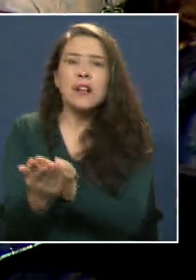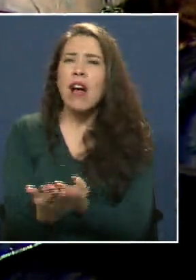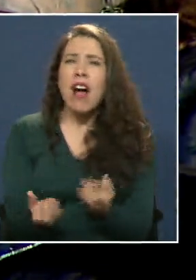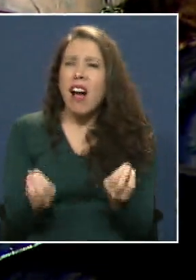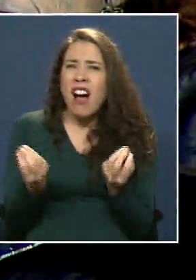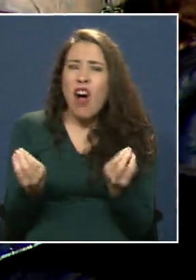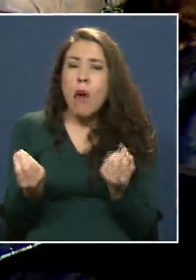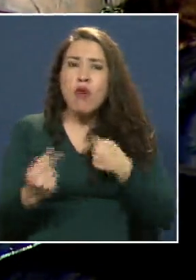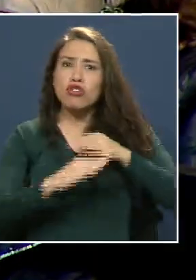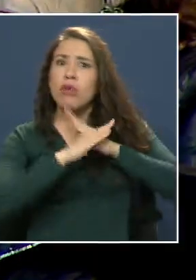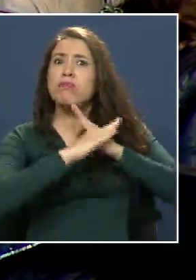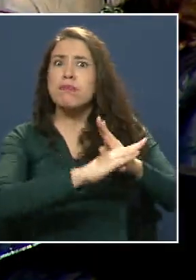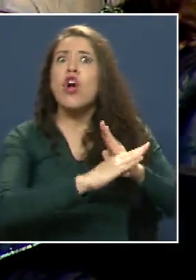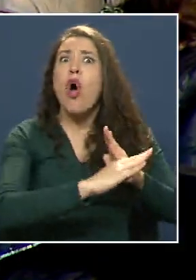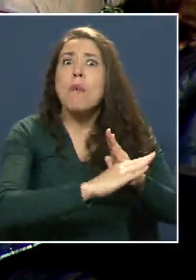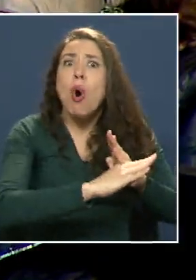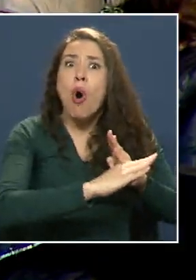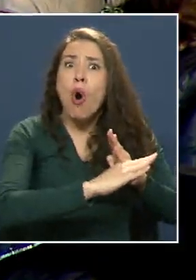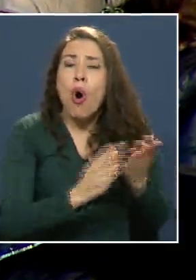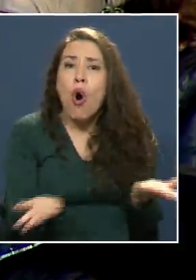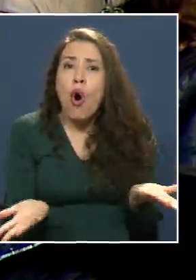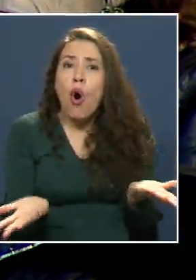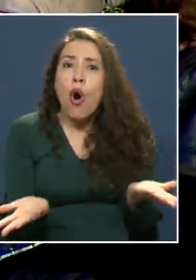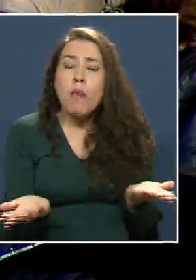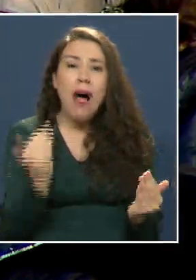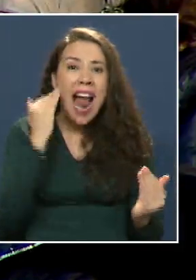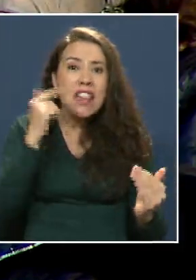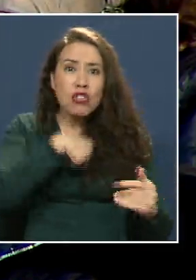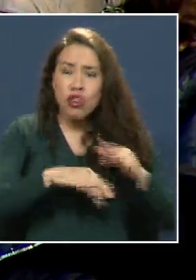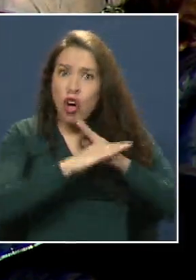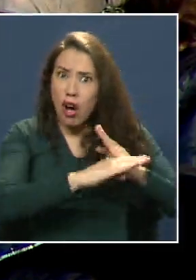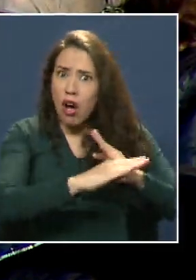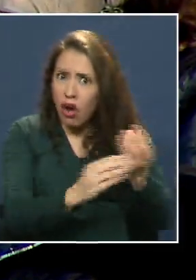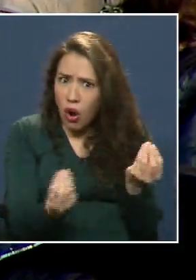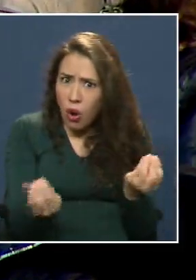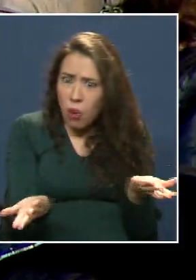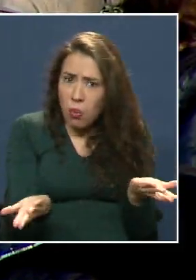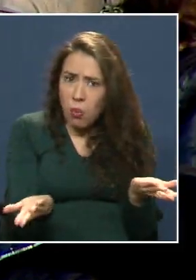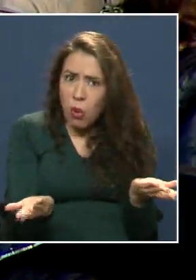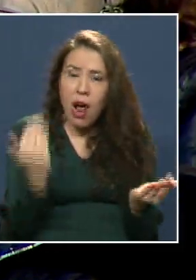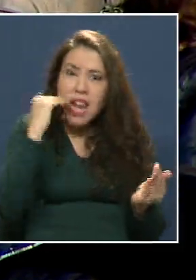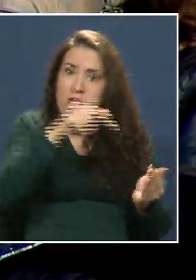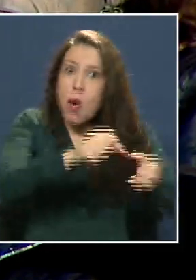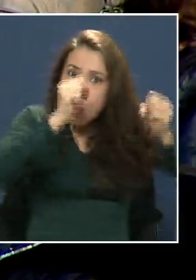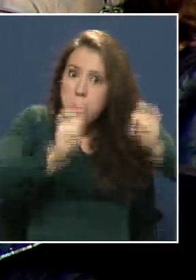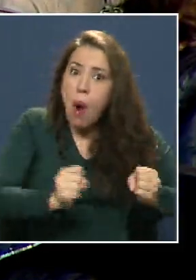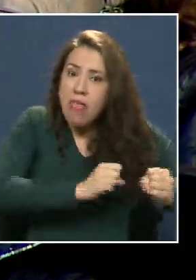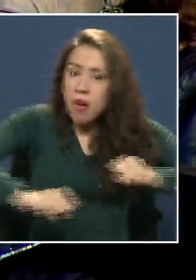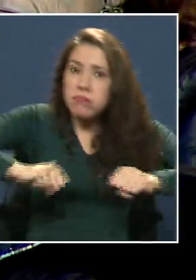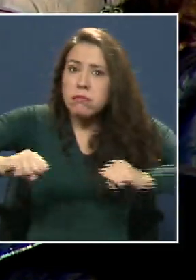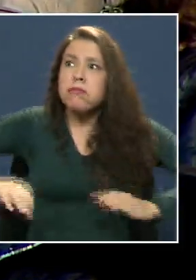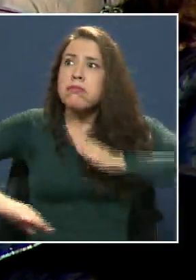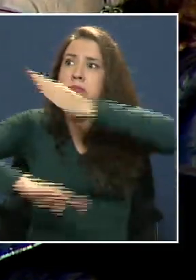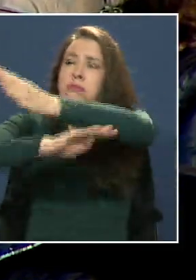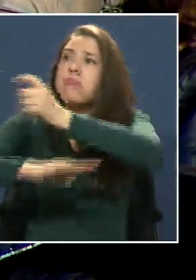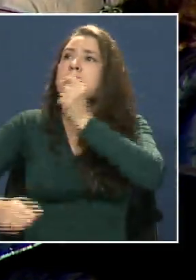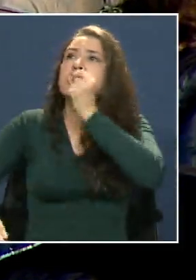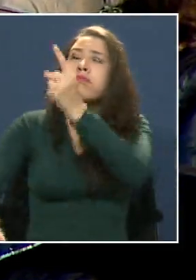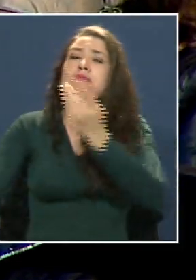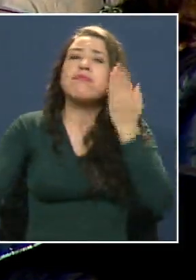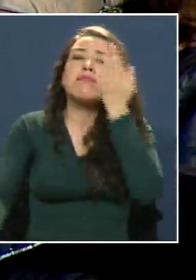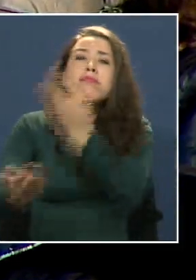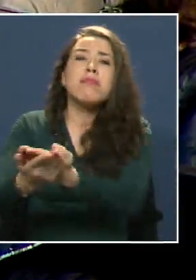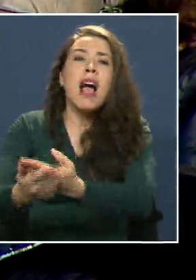le impedimos a ese niño que pueda accionar judicialmente